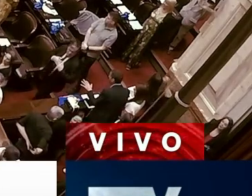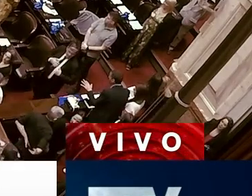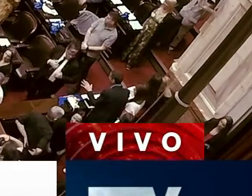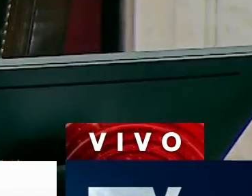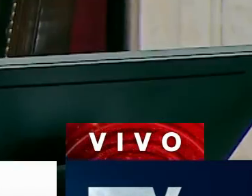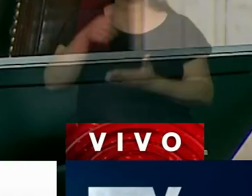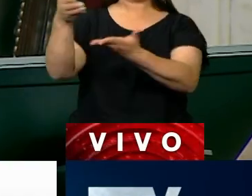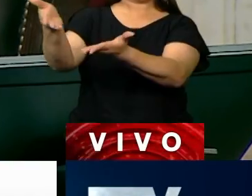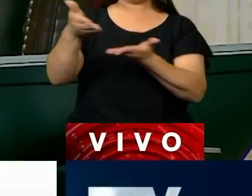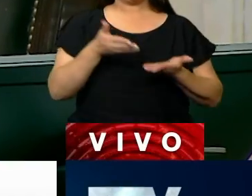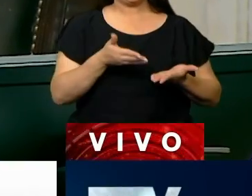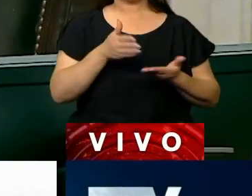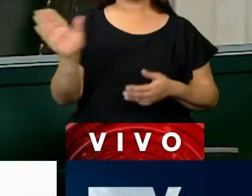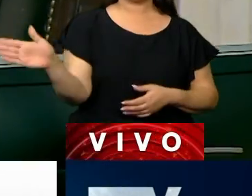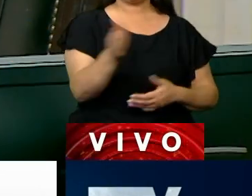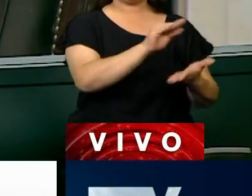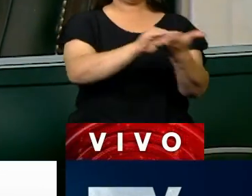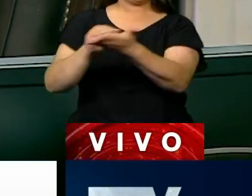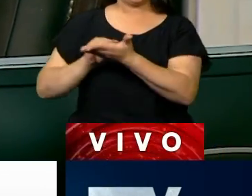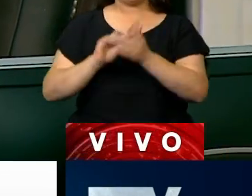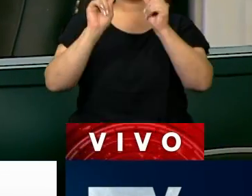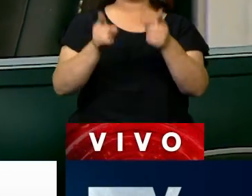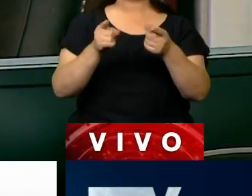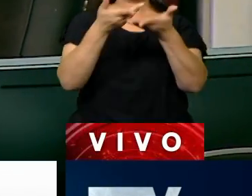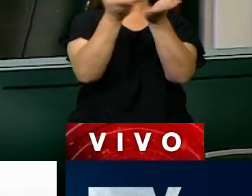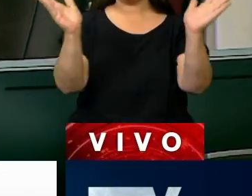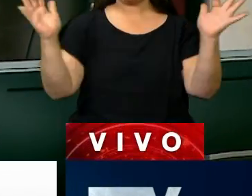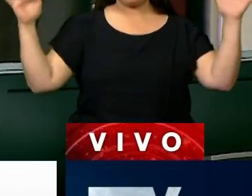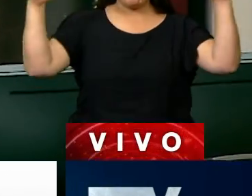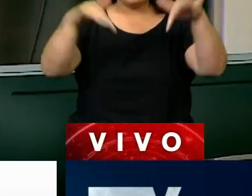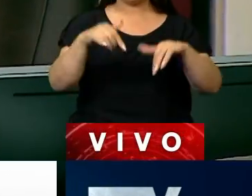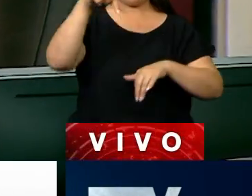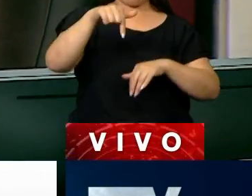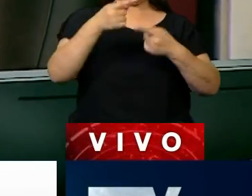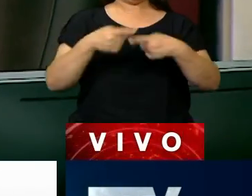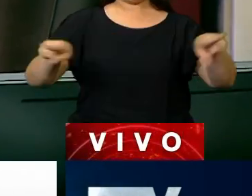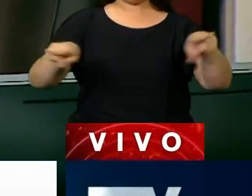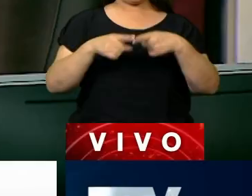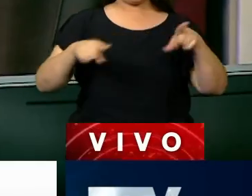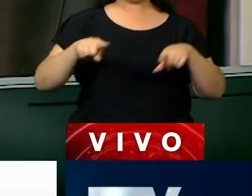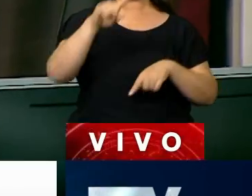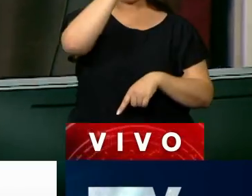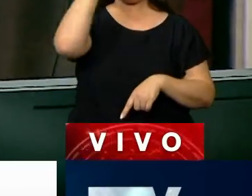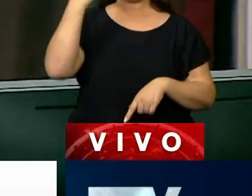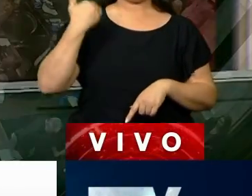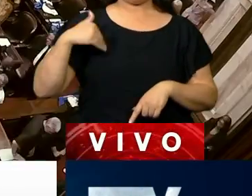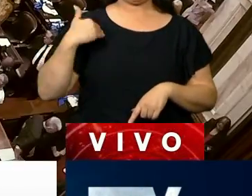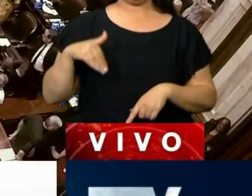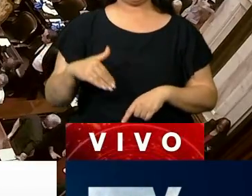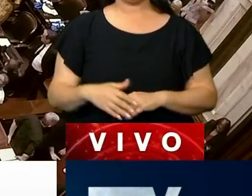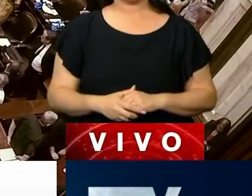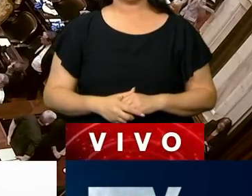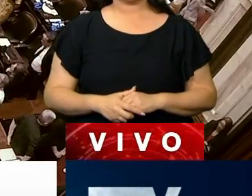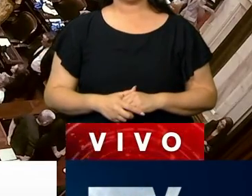Invito a las señoras y señores legisladores y al público presente a entonar las estrofas del himno nacional argentino.